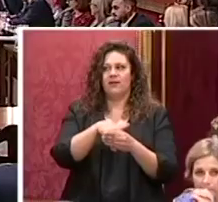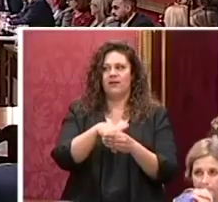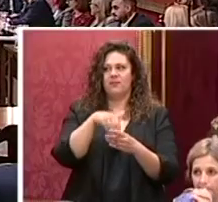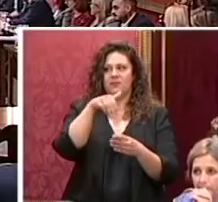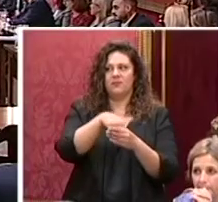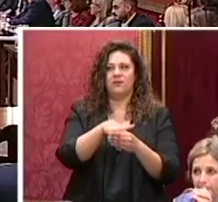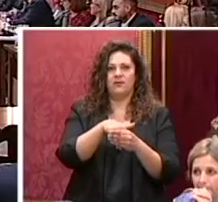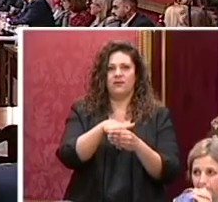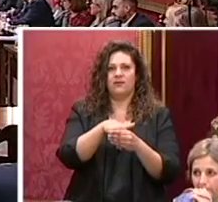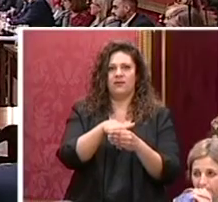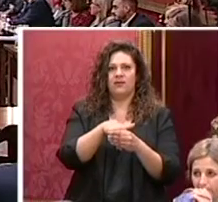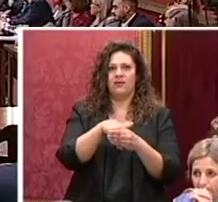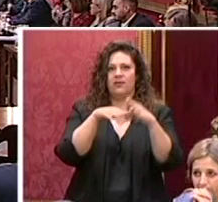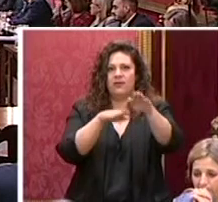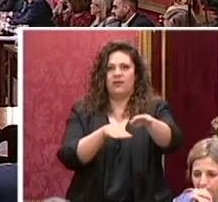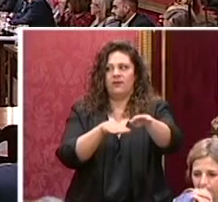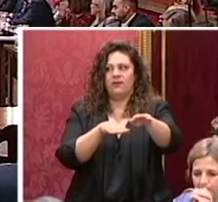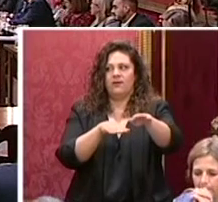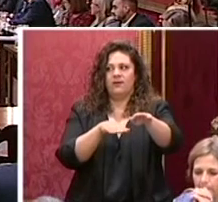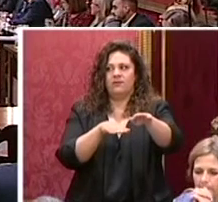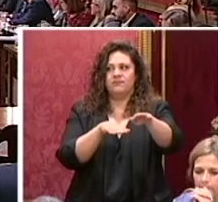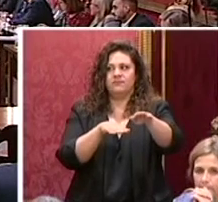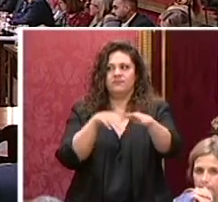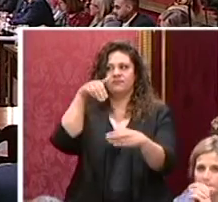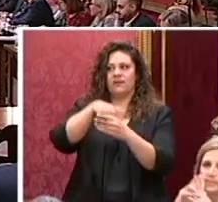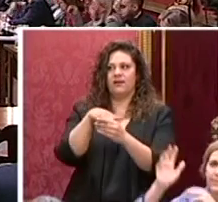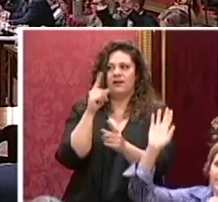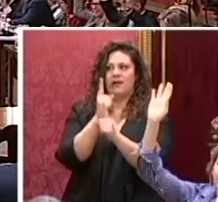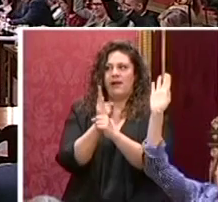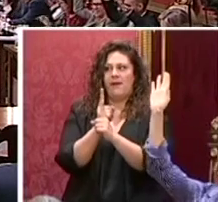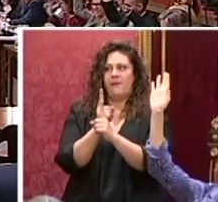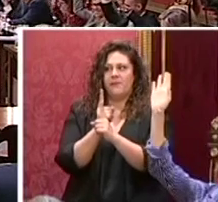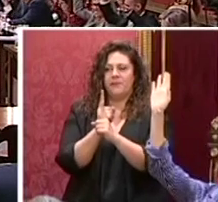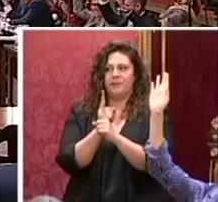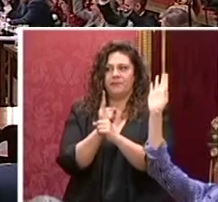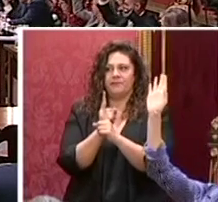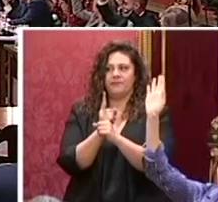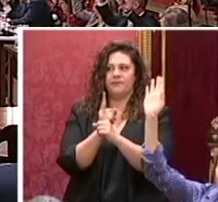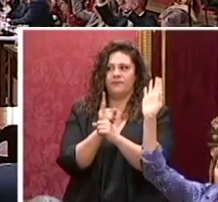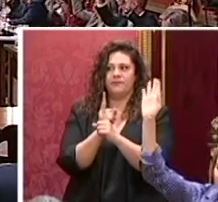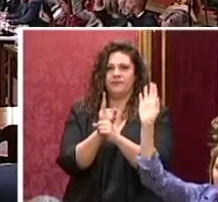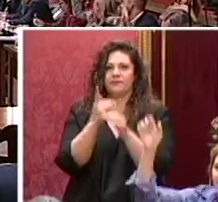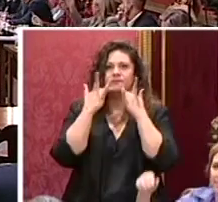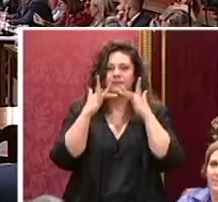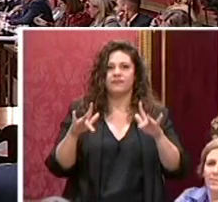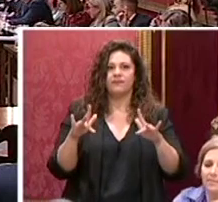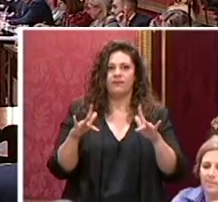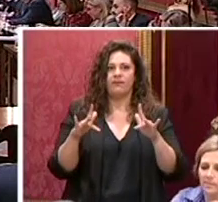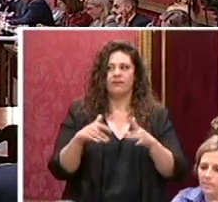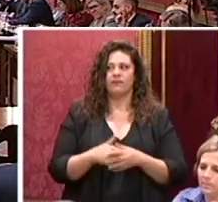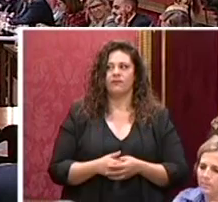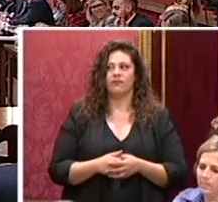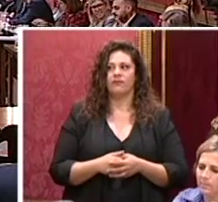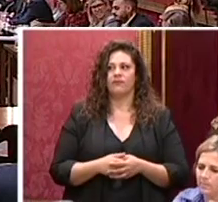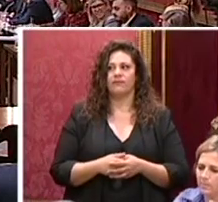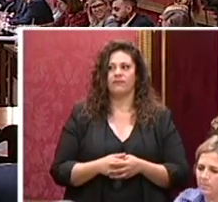social. La iniciativa no ha sido aprobada al votar en contra el Partido Popular y abstenerse Vox. Además, han presentado una moción en defensa de la escuela